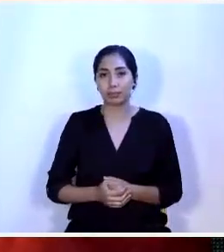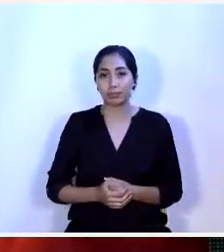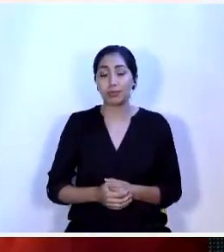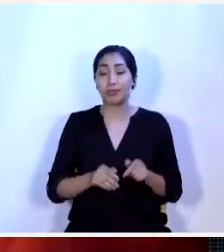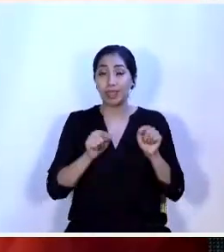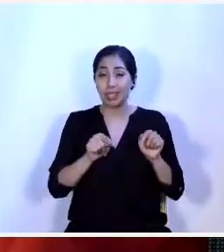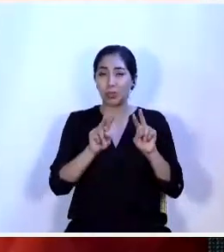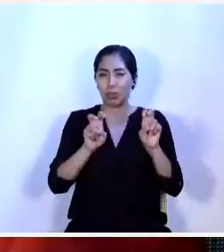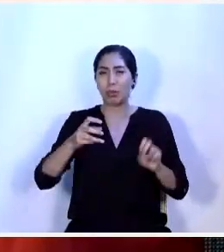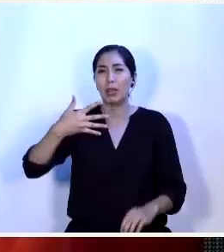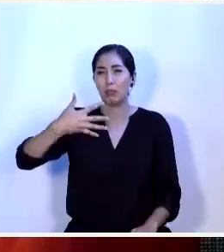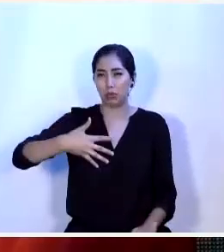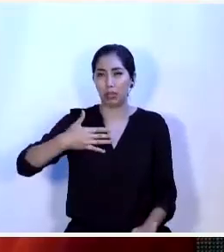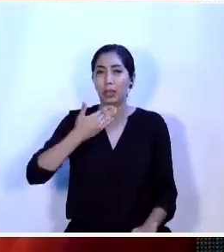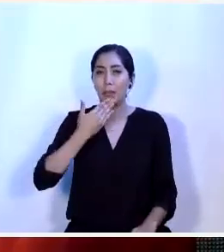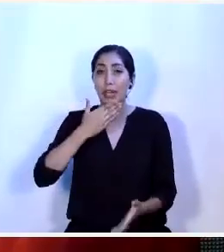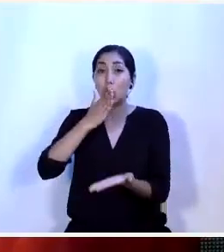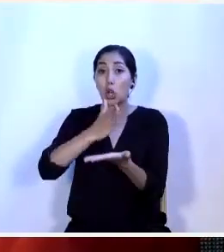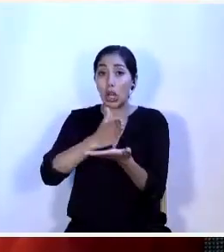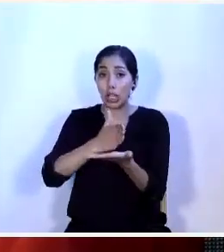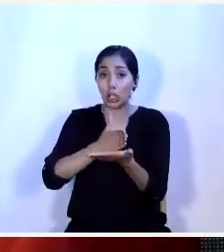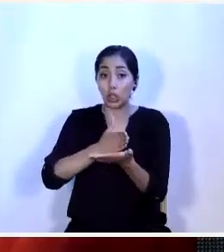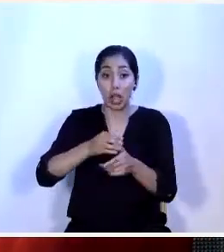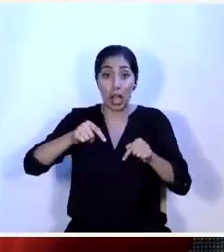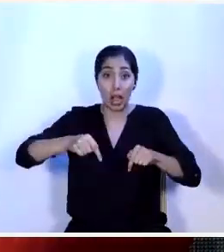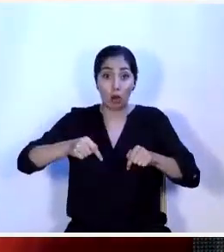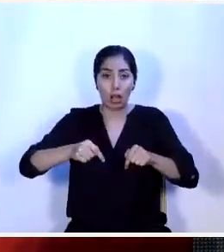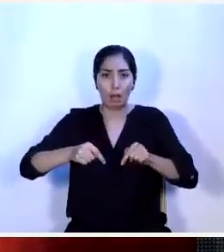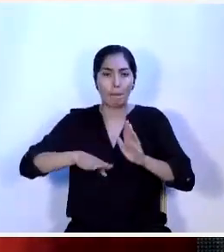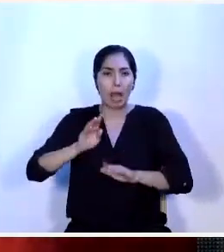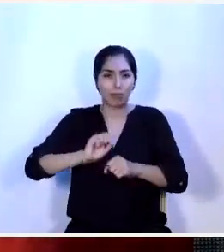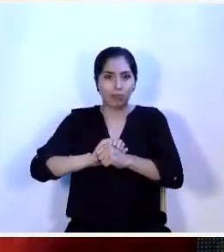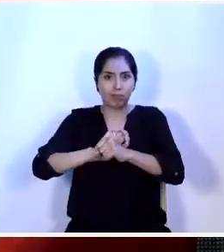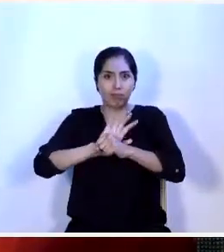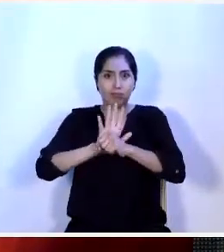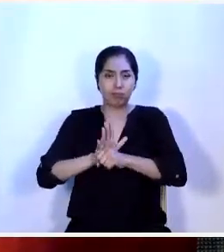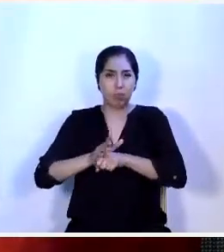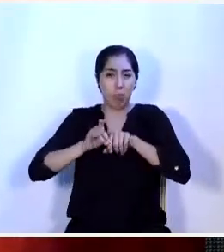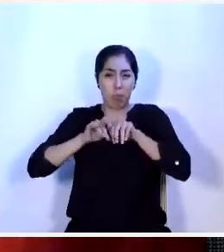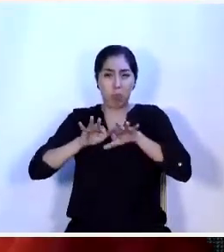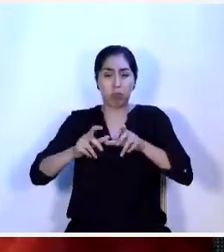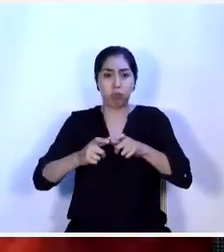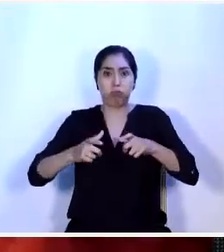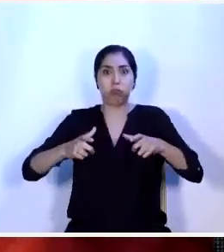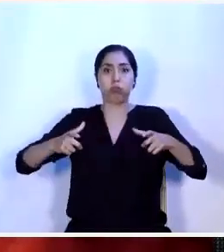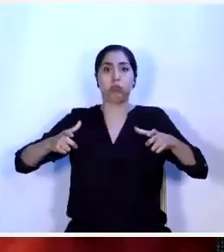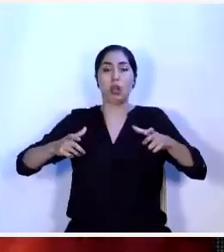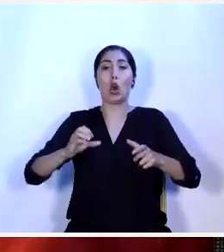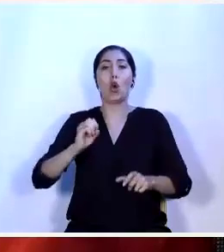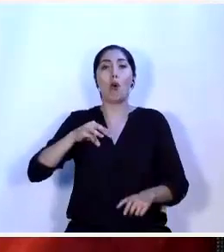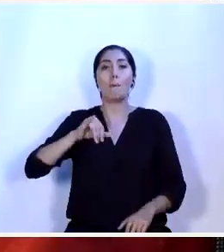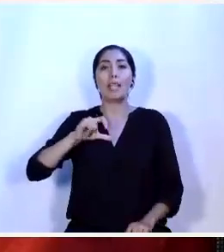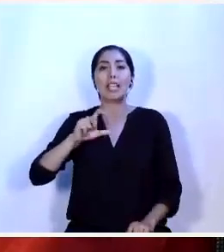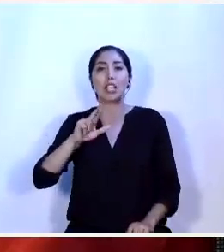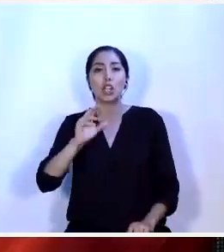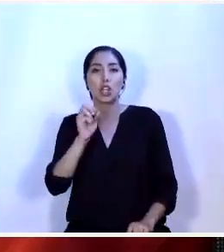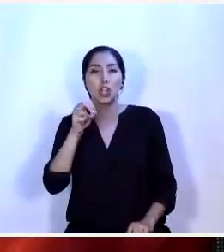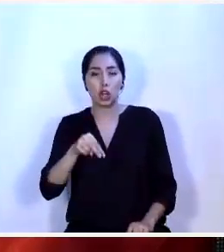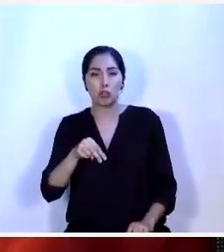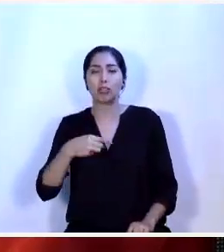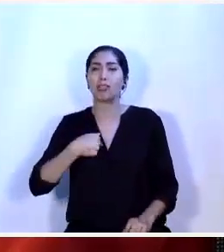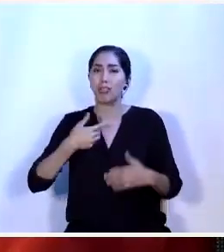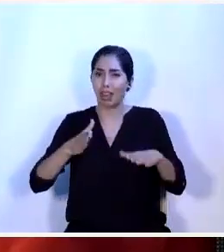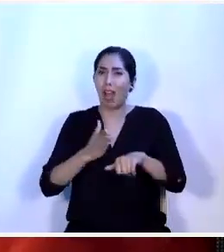que tiene que ver con los colegios. Hoy día estamos en un alza en los casos por la variante Omicron, hay mucha incertidumbre respecto a lo que viene. Yo esto lo dije en algún debate